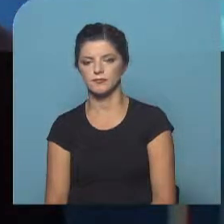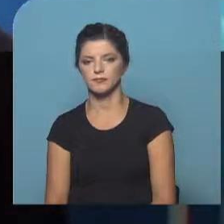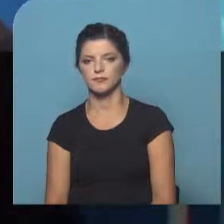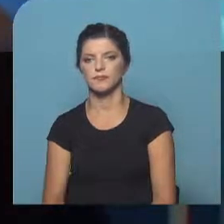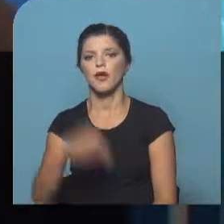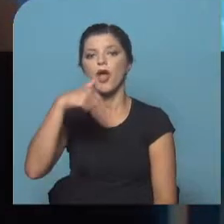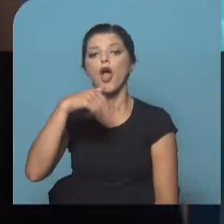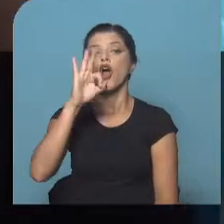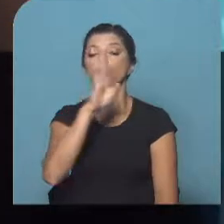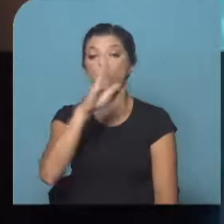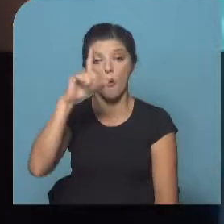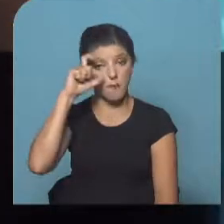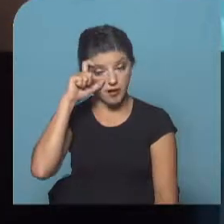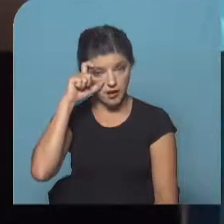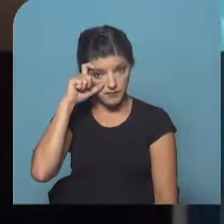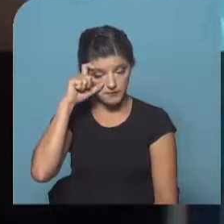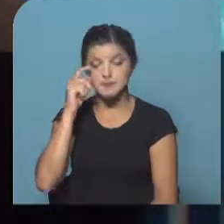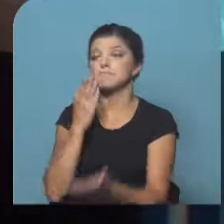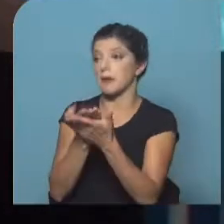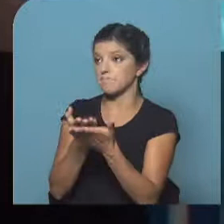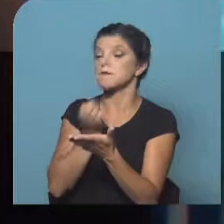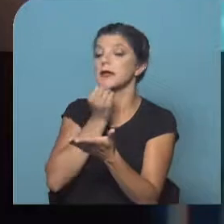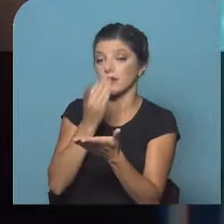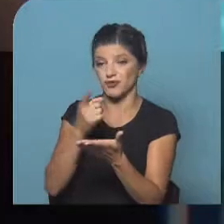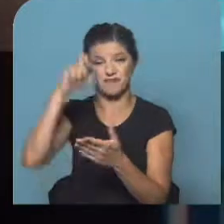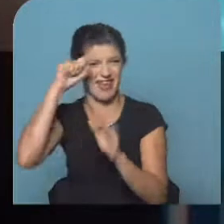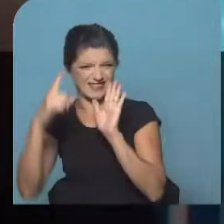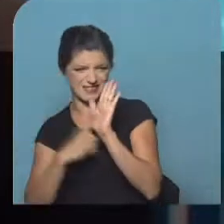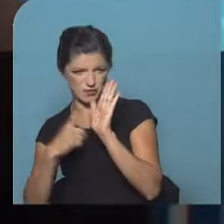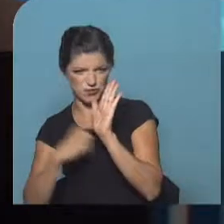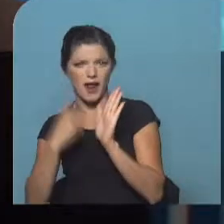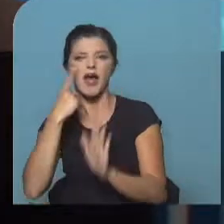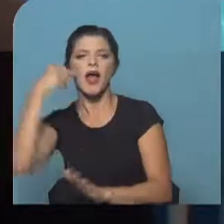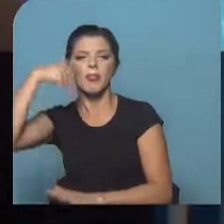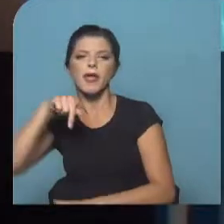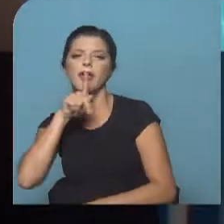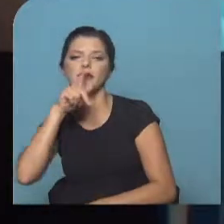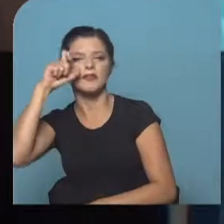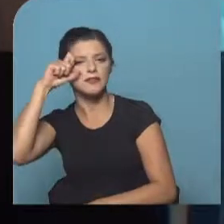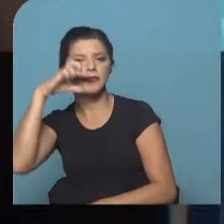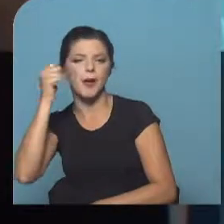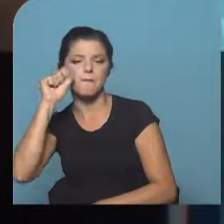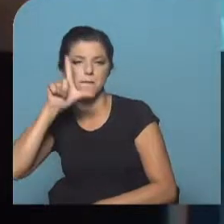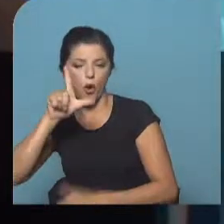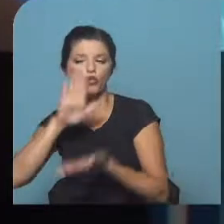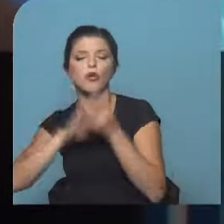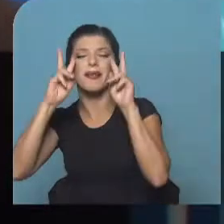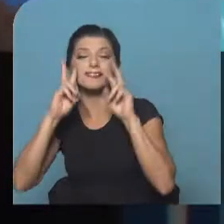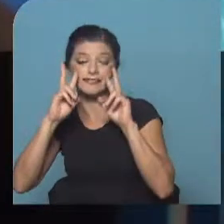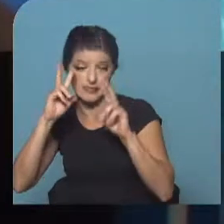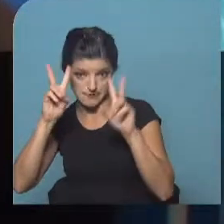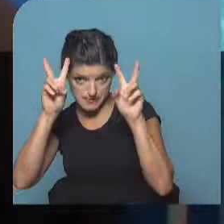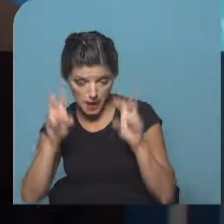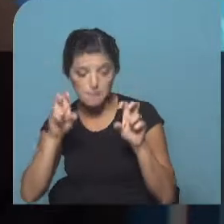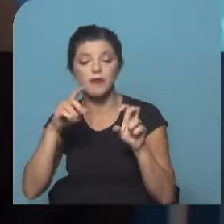Ronald Noble pidió declarar. El extitular de Interpol lo solicitó en la causa por el memorándum con Irán. Héctor Timerman, en